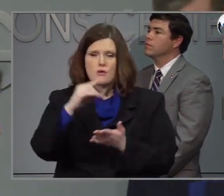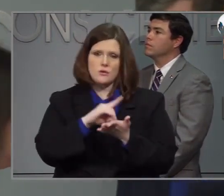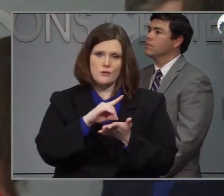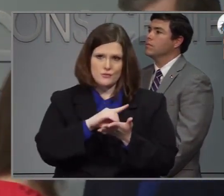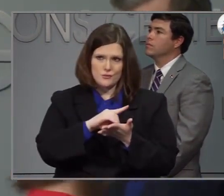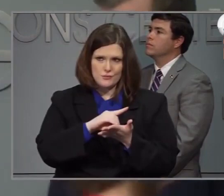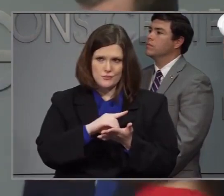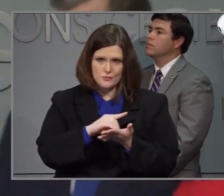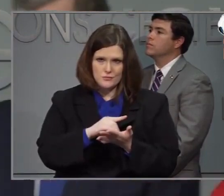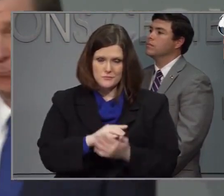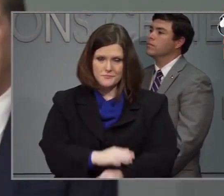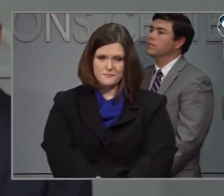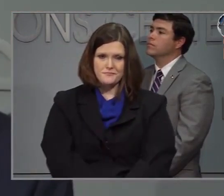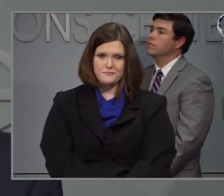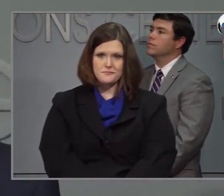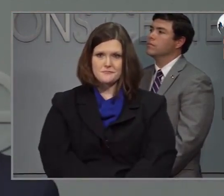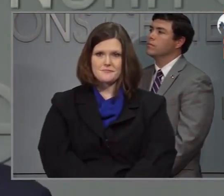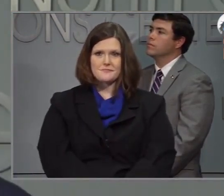su médico